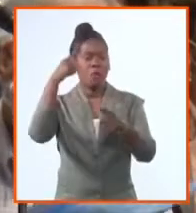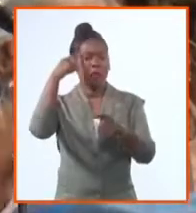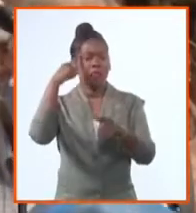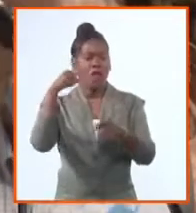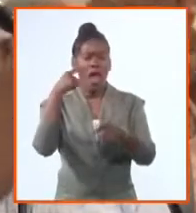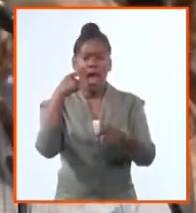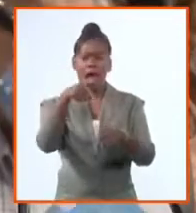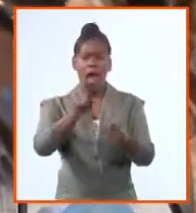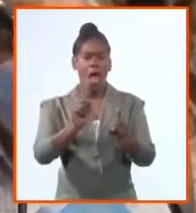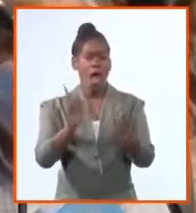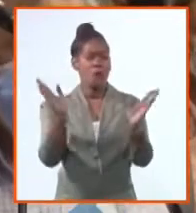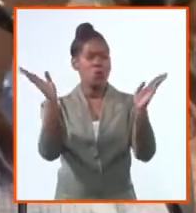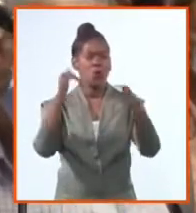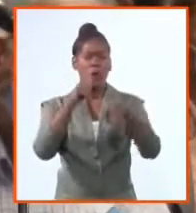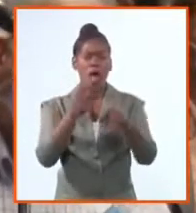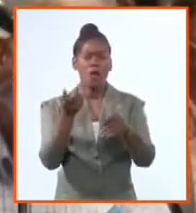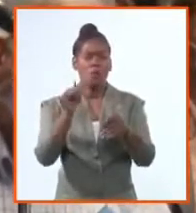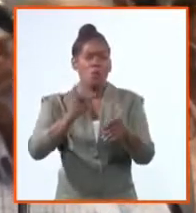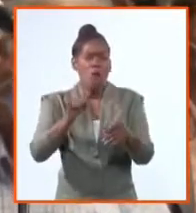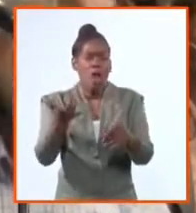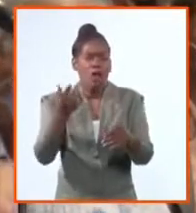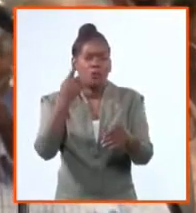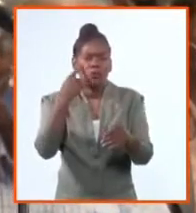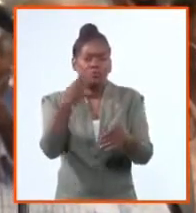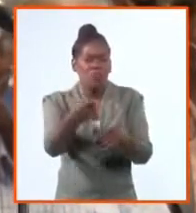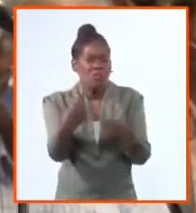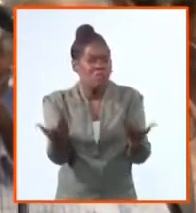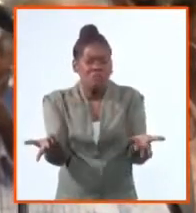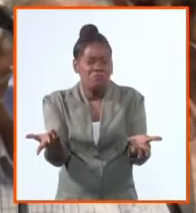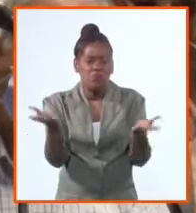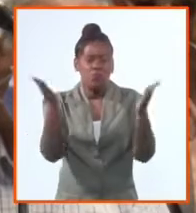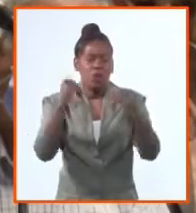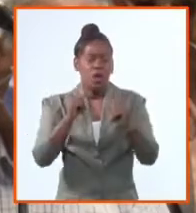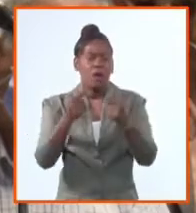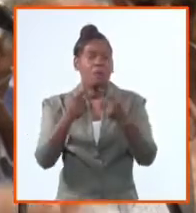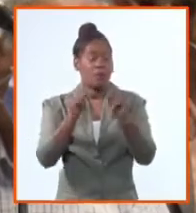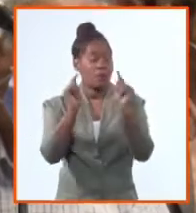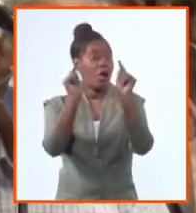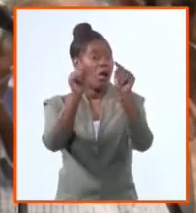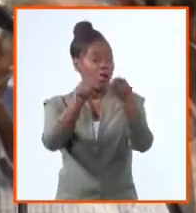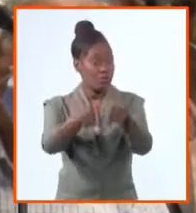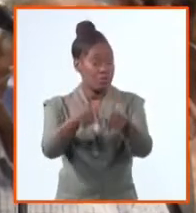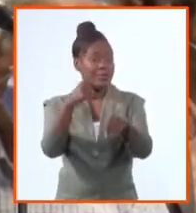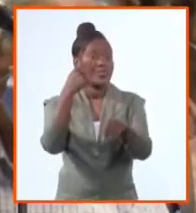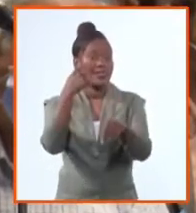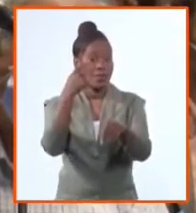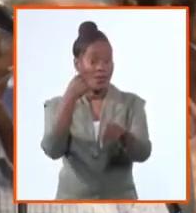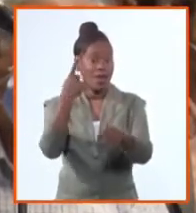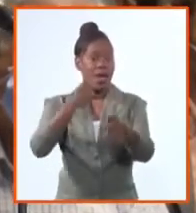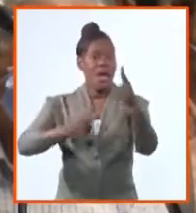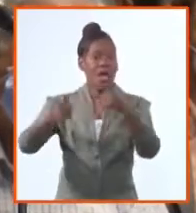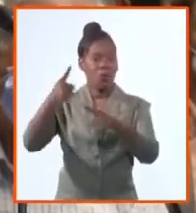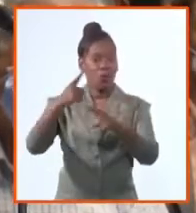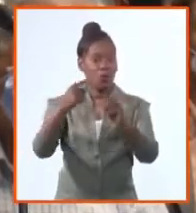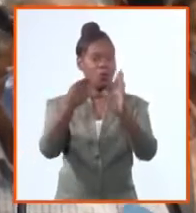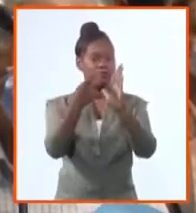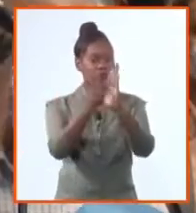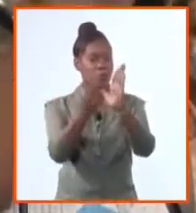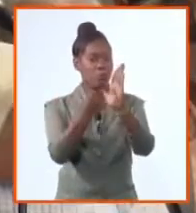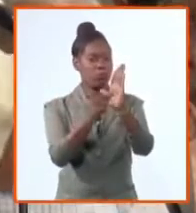Se vio muchas veces a la hora del acatamiento de determinadas normas elementales de conducta. Todavía cuando no había